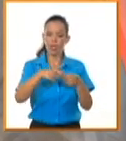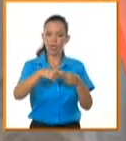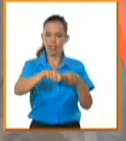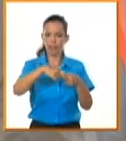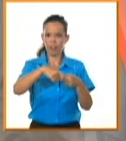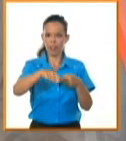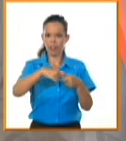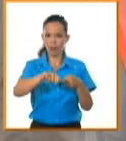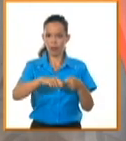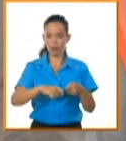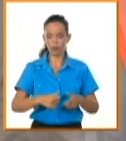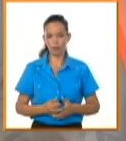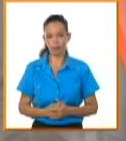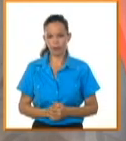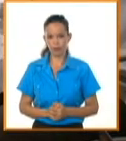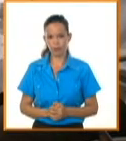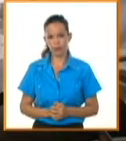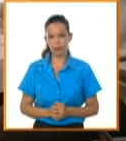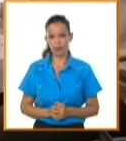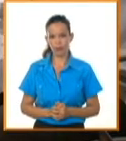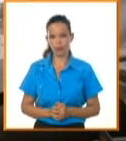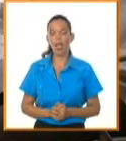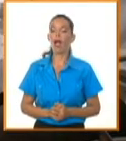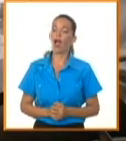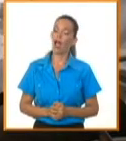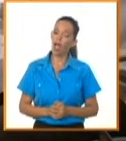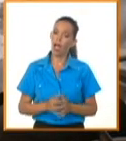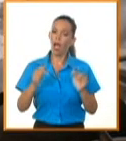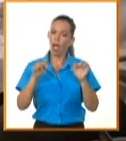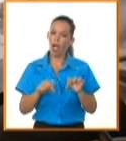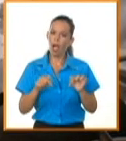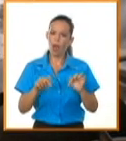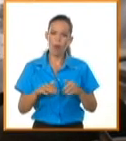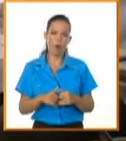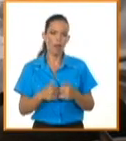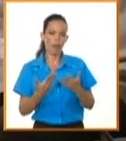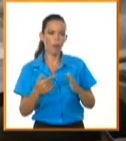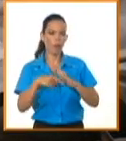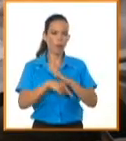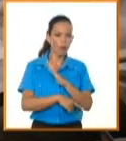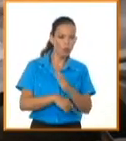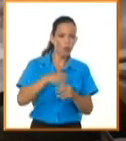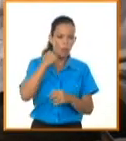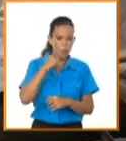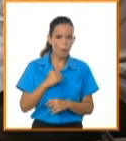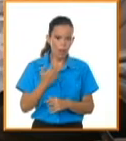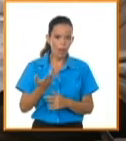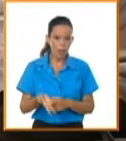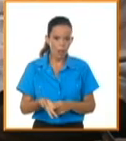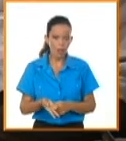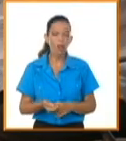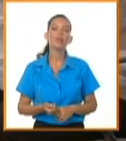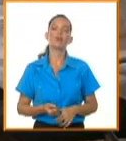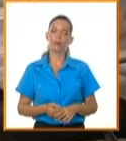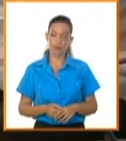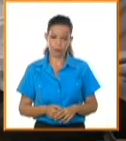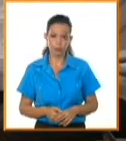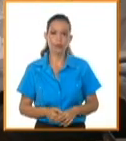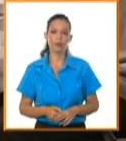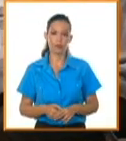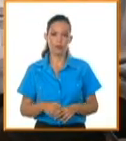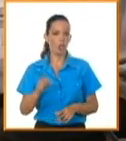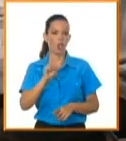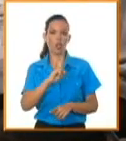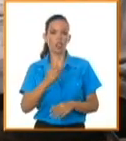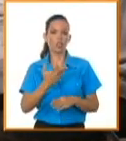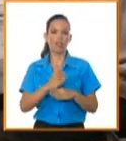efectivo es decir que lo que está ahora haciéndose es profundizando ese proceso profundizando ese proceso no es que empezamos en